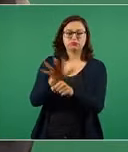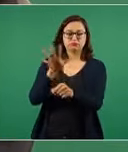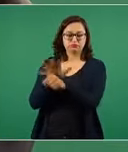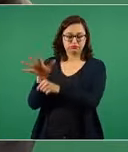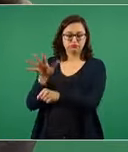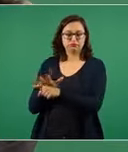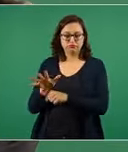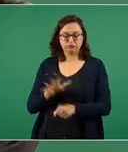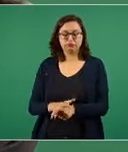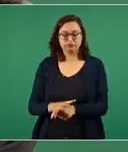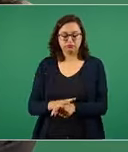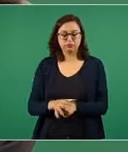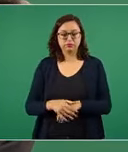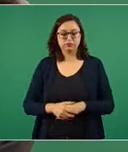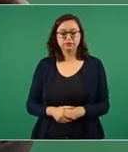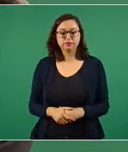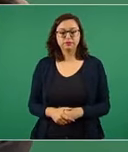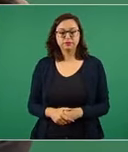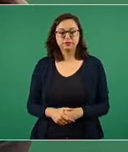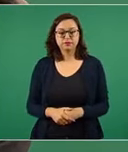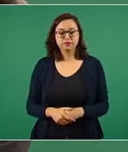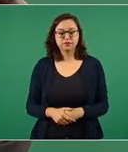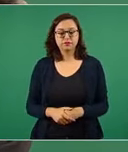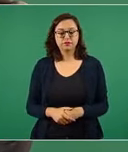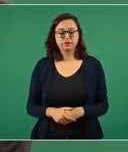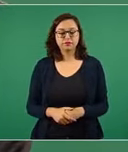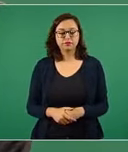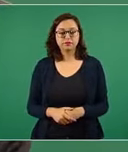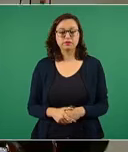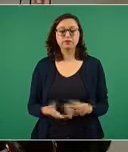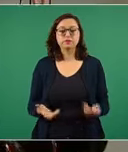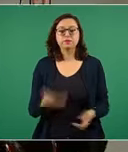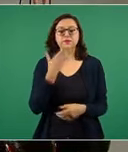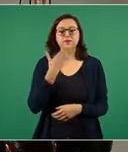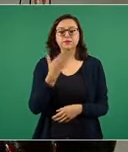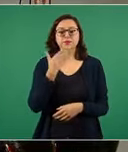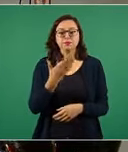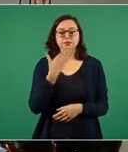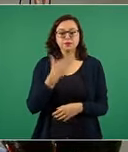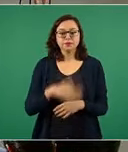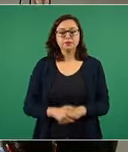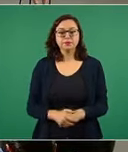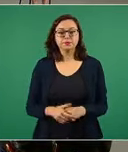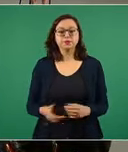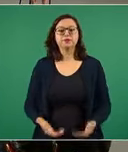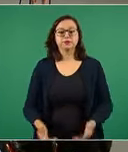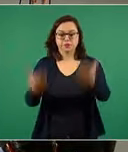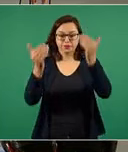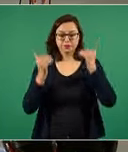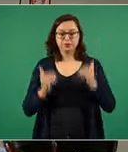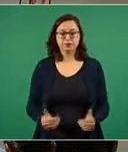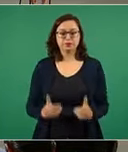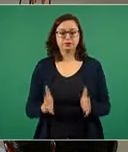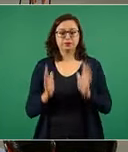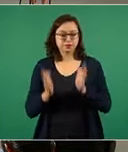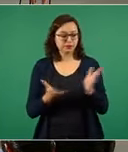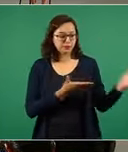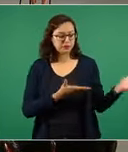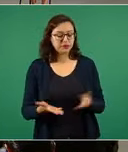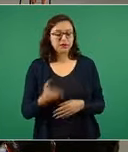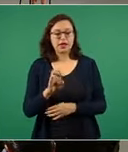ciudad ni en ningún otro lugar del país. Bueno, dicho esto, ahora sí vamos con Elizabeth